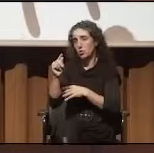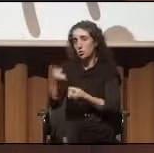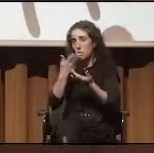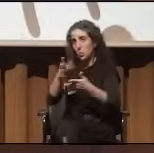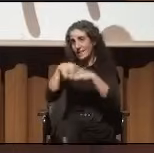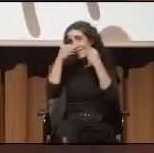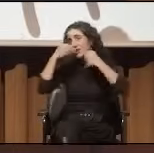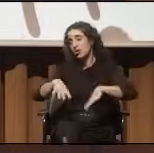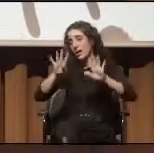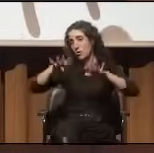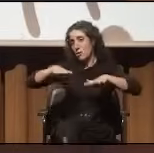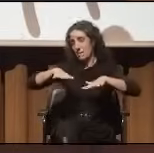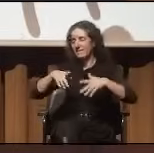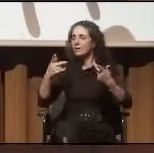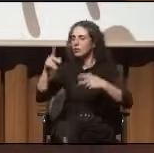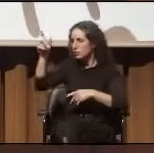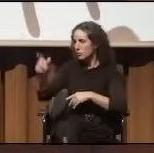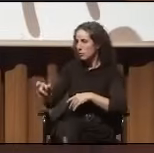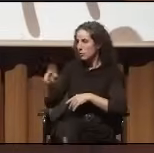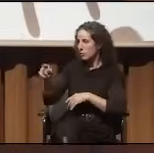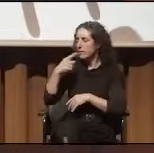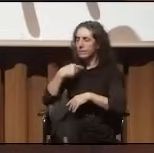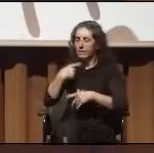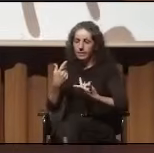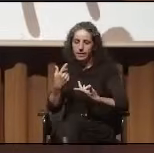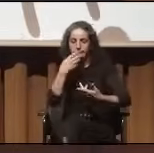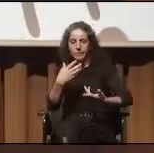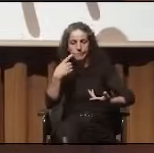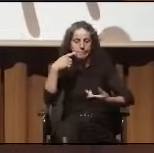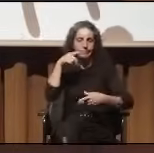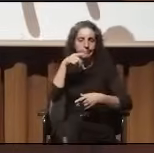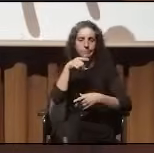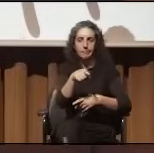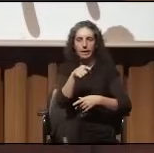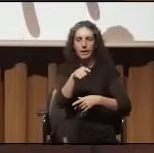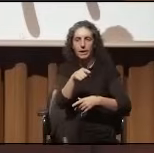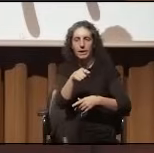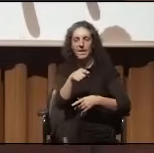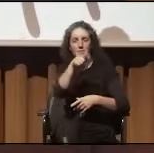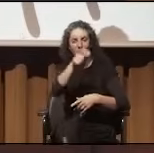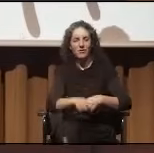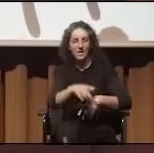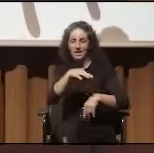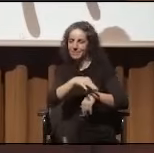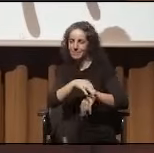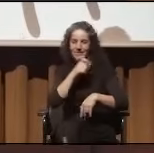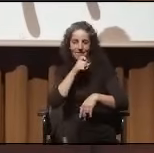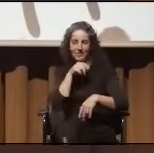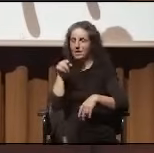dijo, profesor, tengo aquí un paciente muy difícil y no sé qué. Y yo no hice ni caso, pero me dijo, ¿qué edad